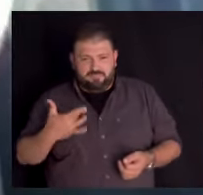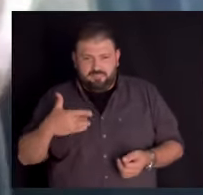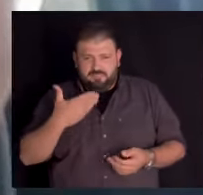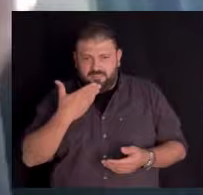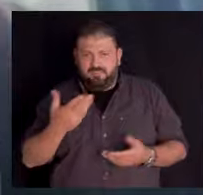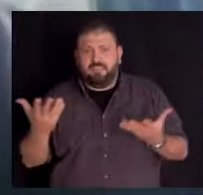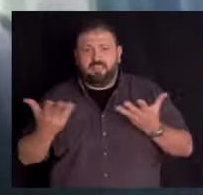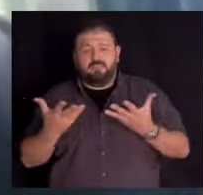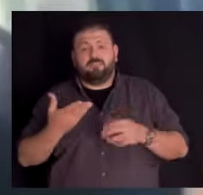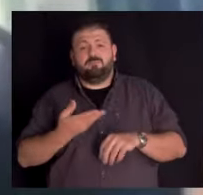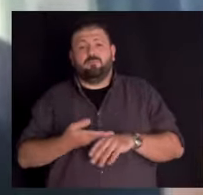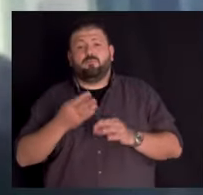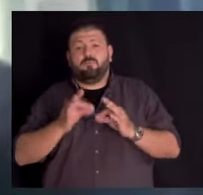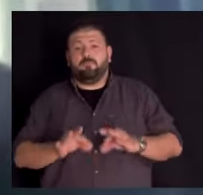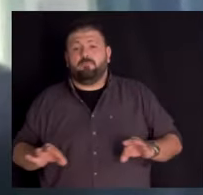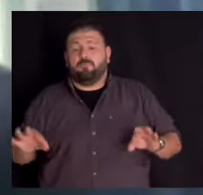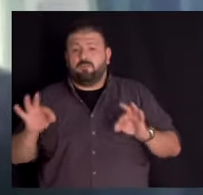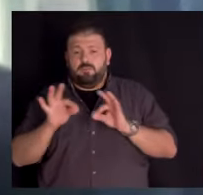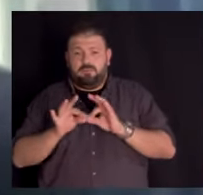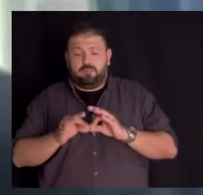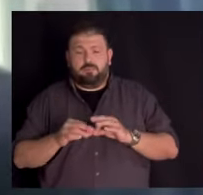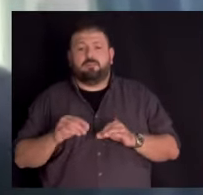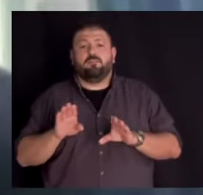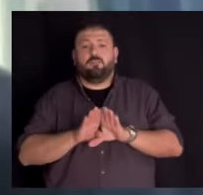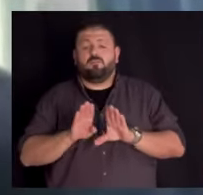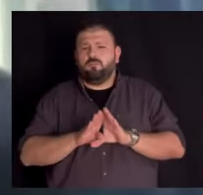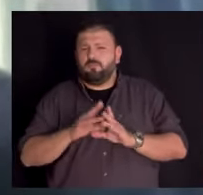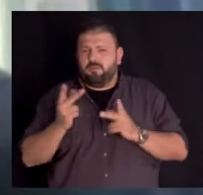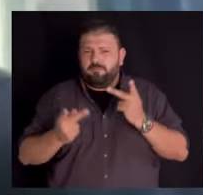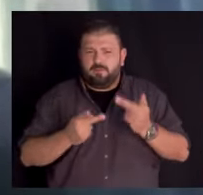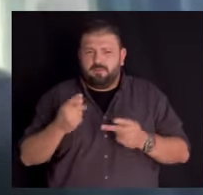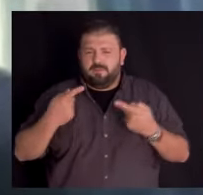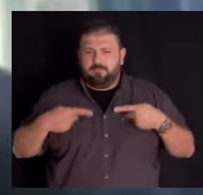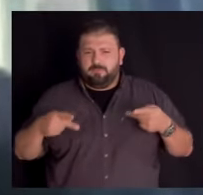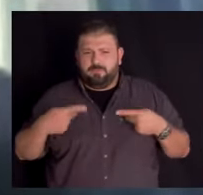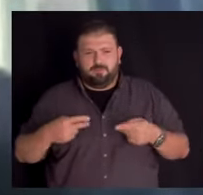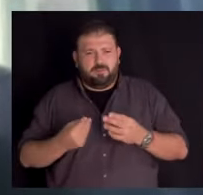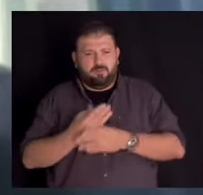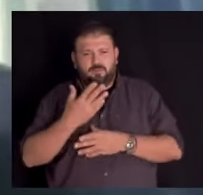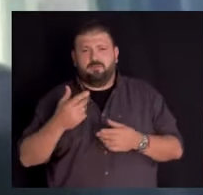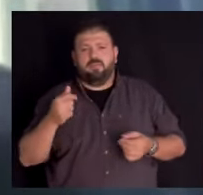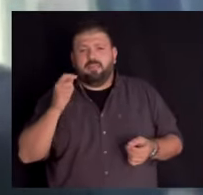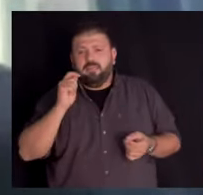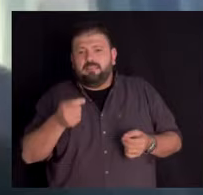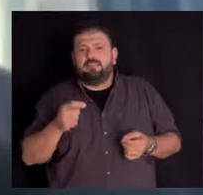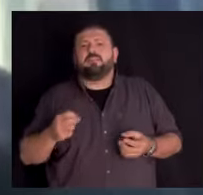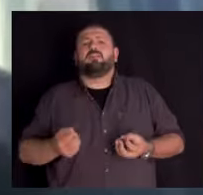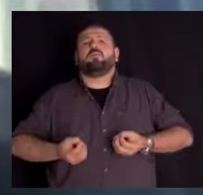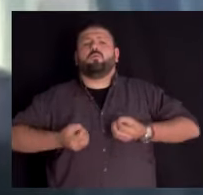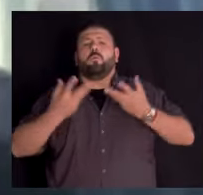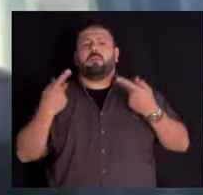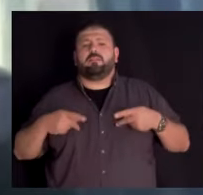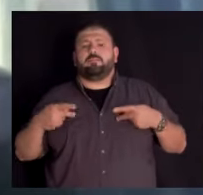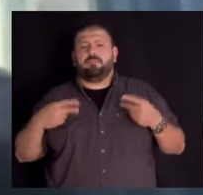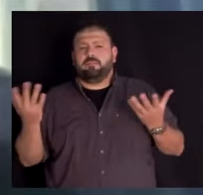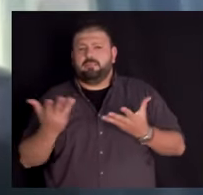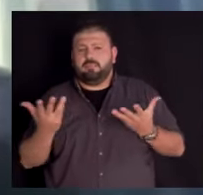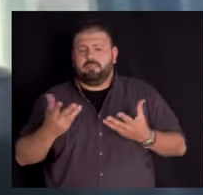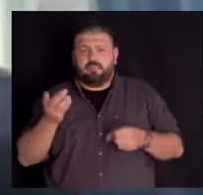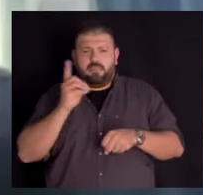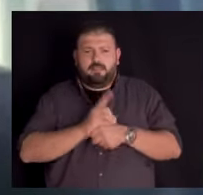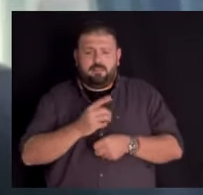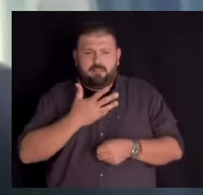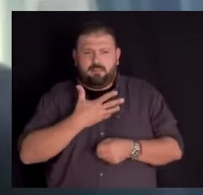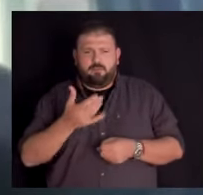bien importante porque una pregunta muy común, sobre todo cuando la persona es nueva, es, oiga, ¿y cuántas veces al día lo tengo que tomar?